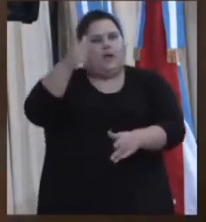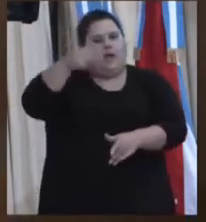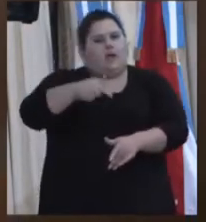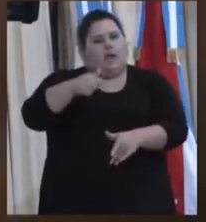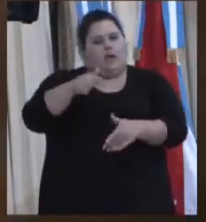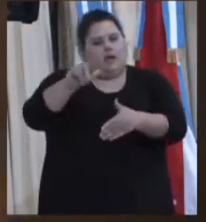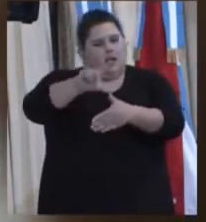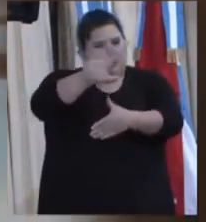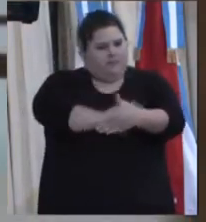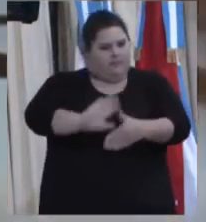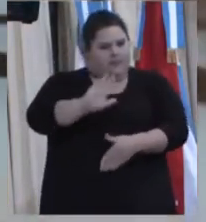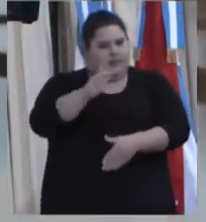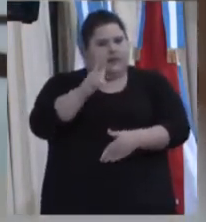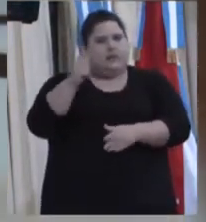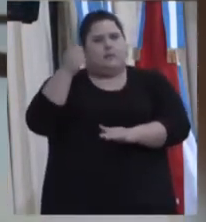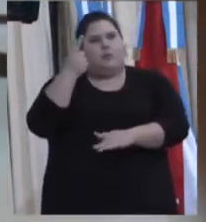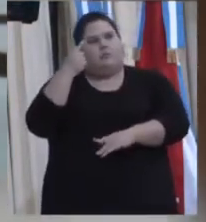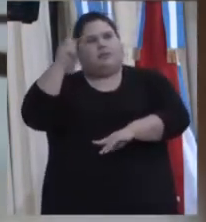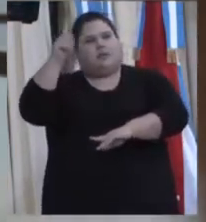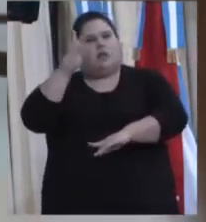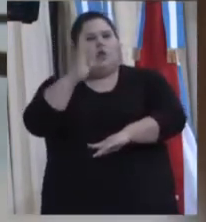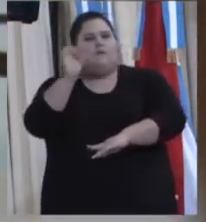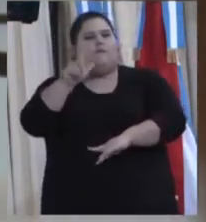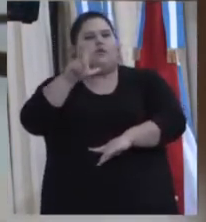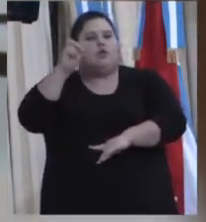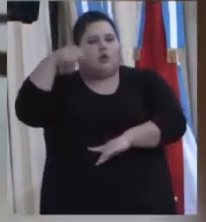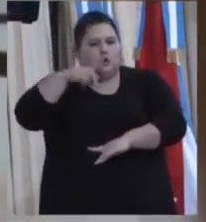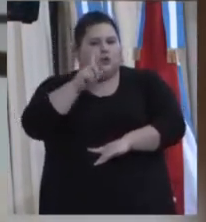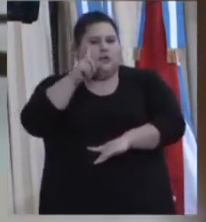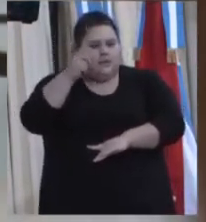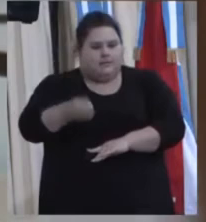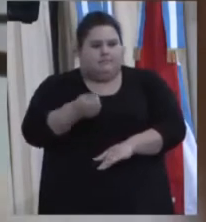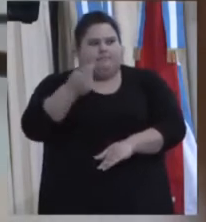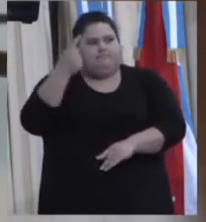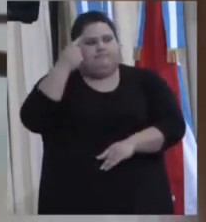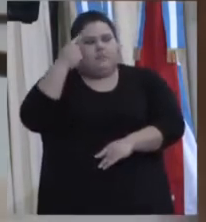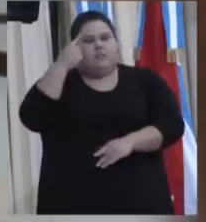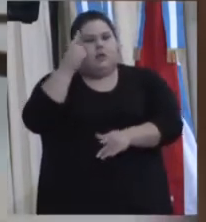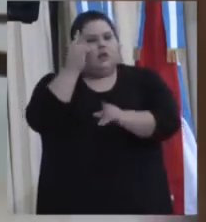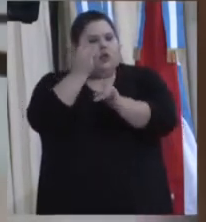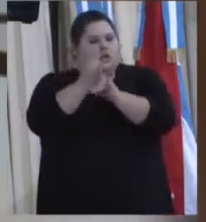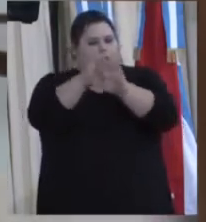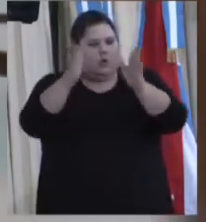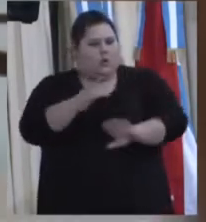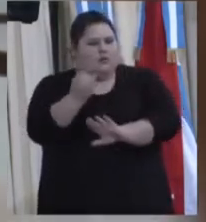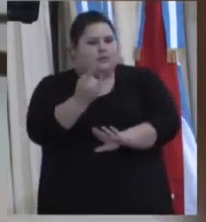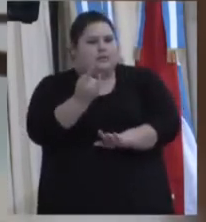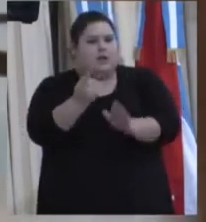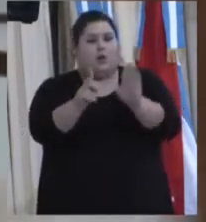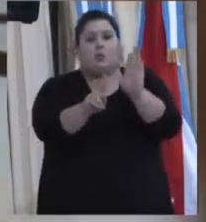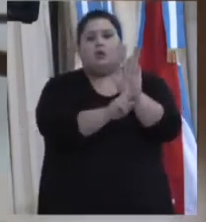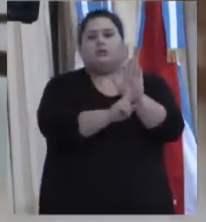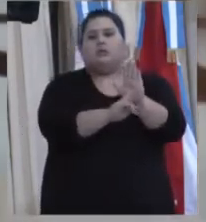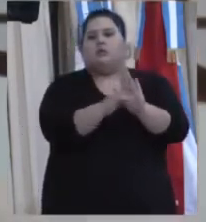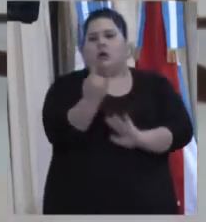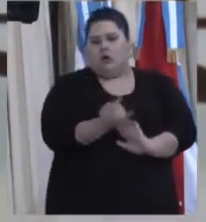occidental, remontándonos a Bolonia, de allí para acá, siempre la universidad tuvo un estatuto específico. Siempre la